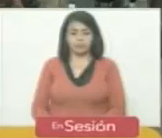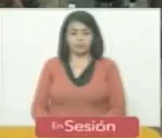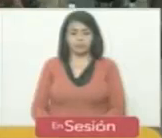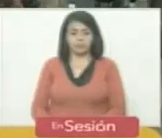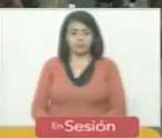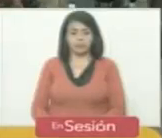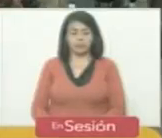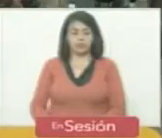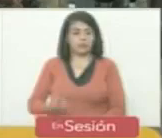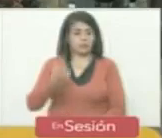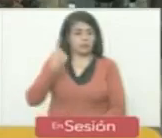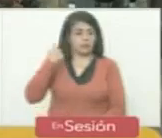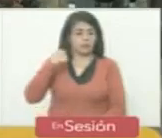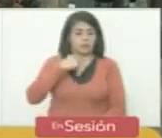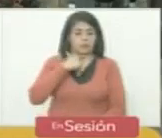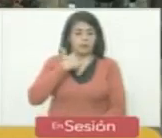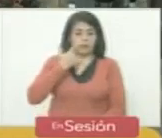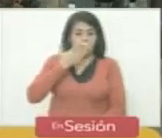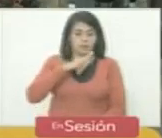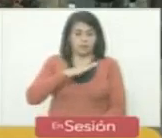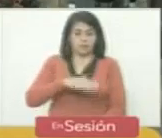En el día de ayer murió